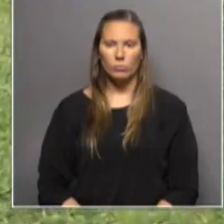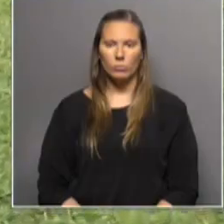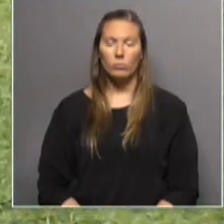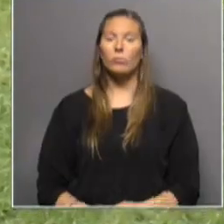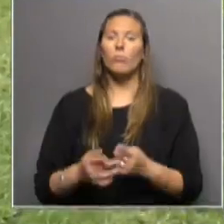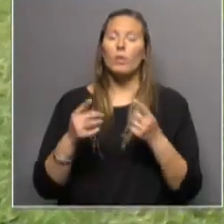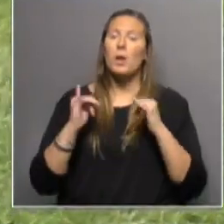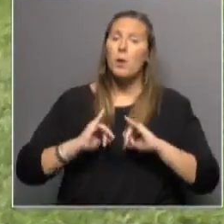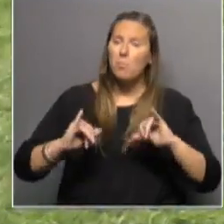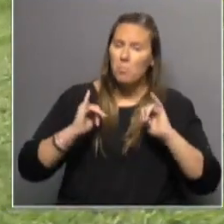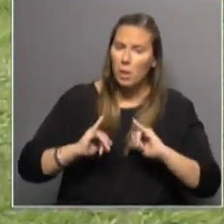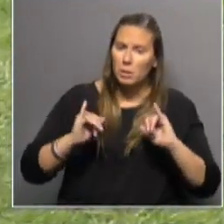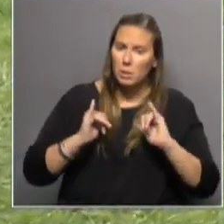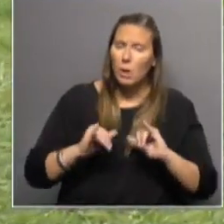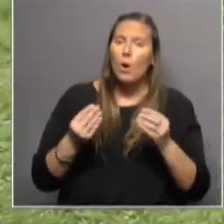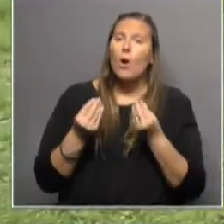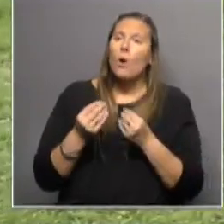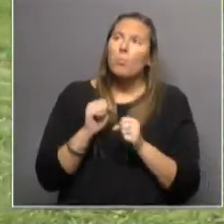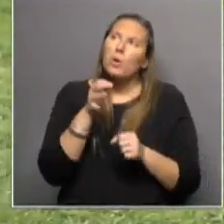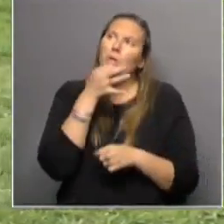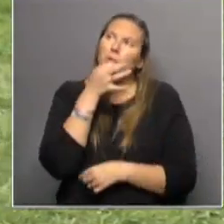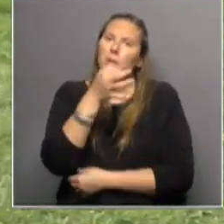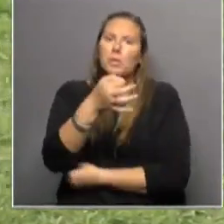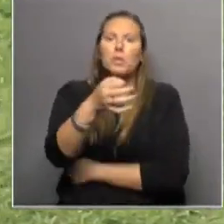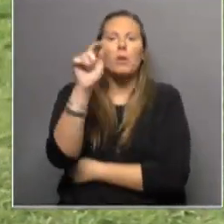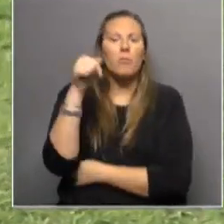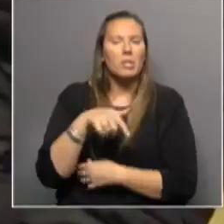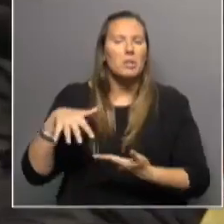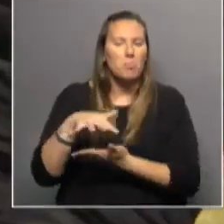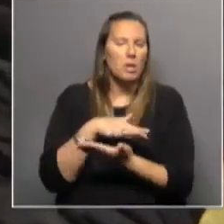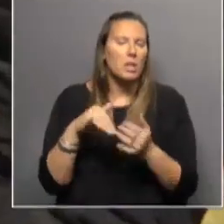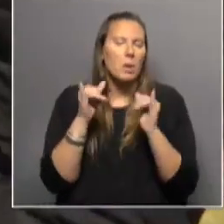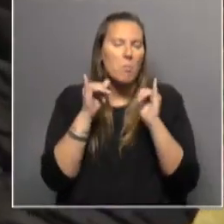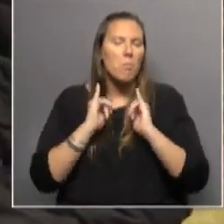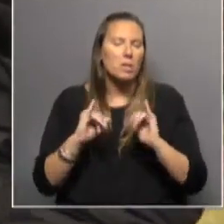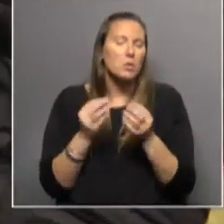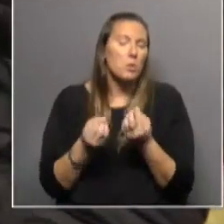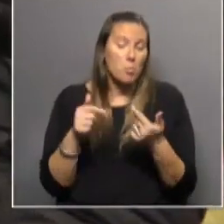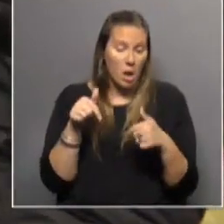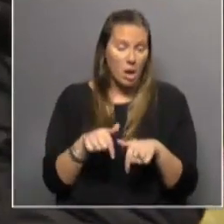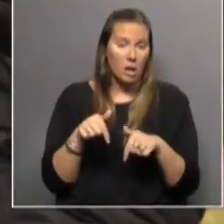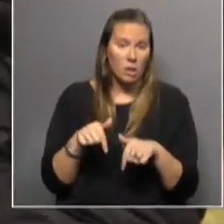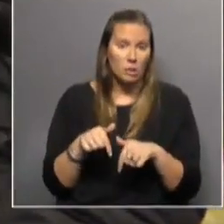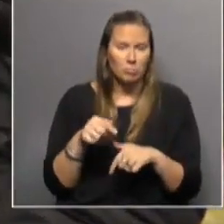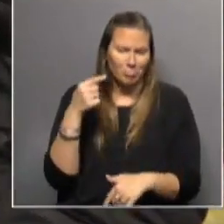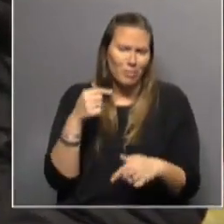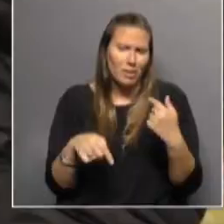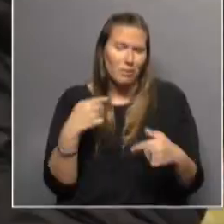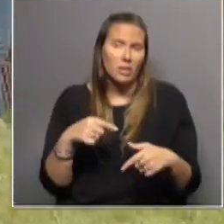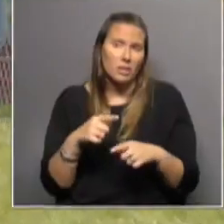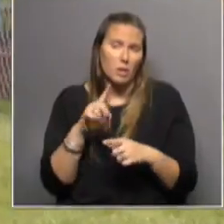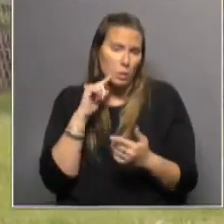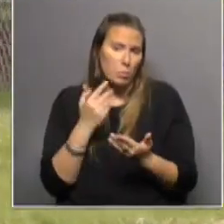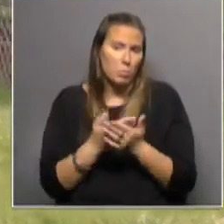¿Qué tipo de paseo es? O sea, ¿cómo lo describirías, el venir al Parque Lecoq? Bueno, mirá, acá tenés varios tipos de público.